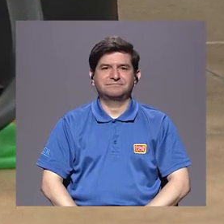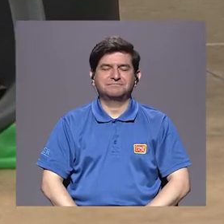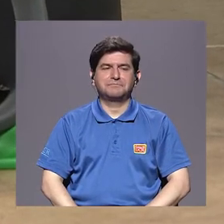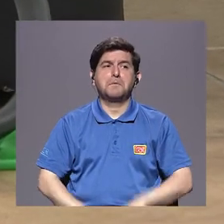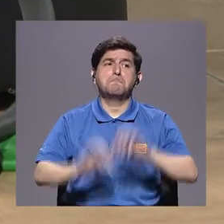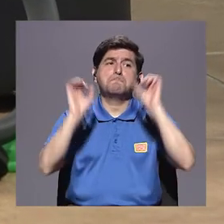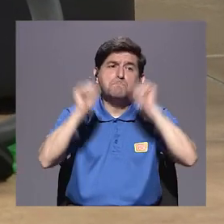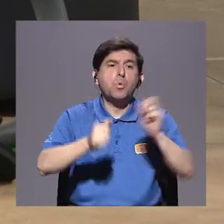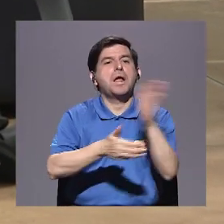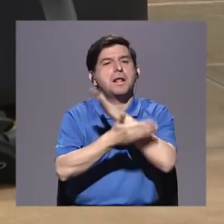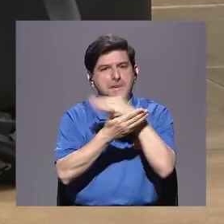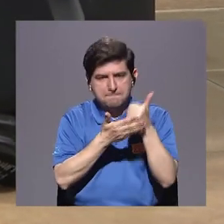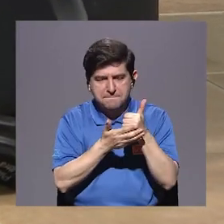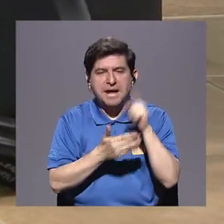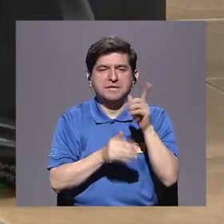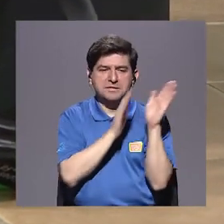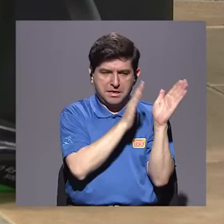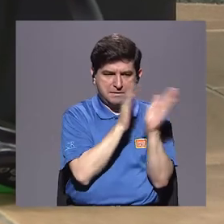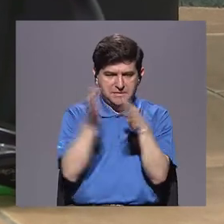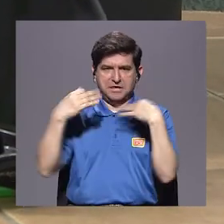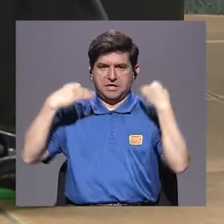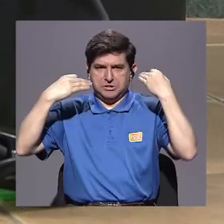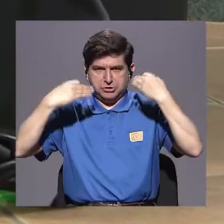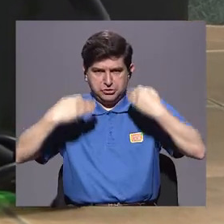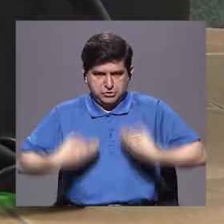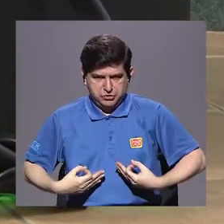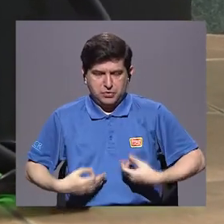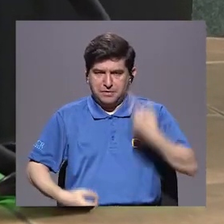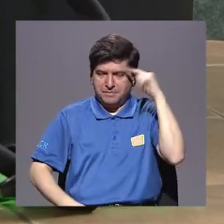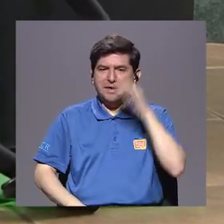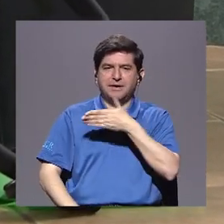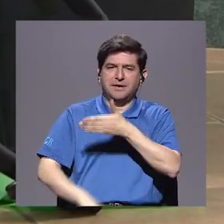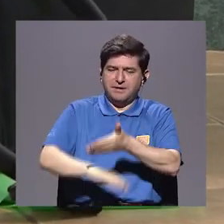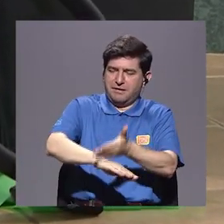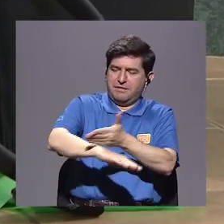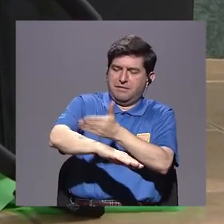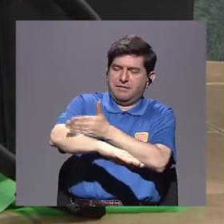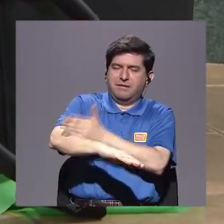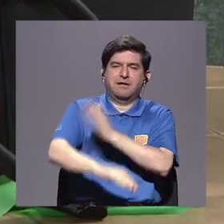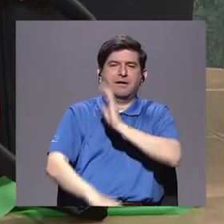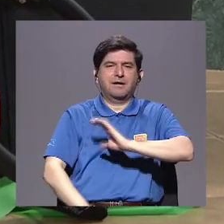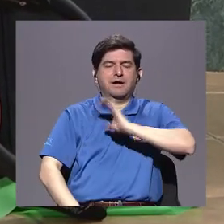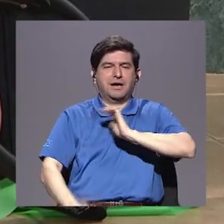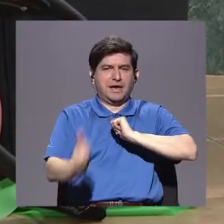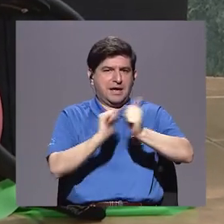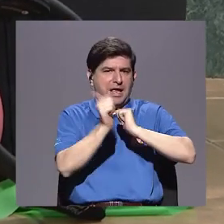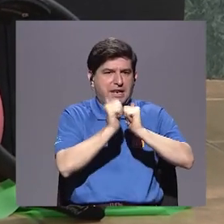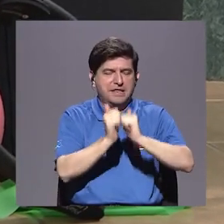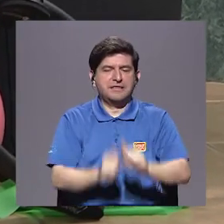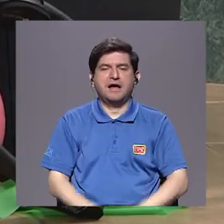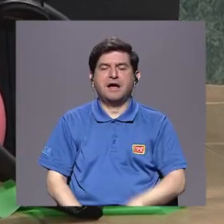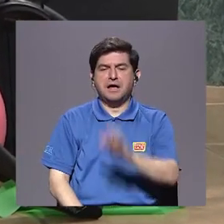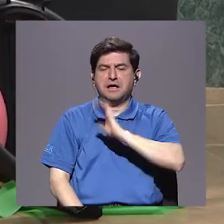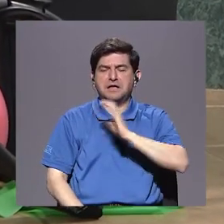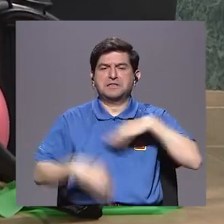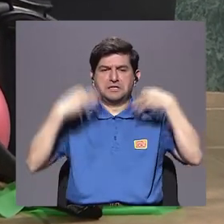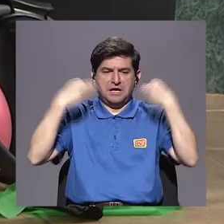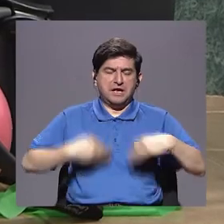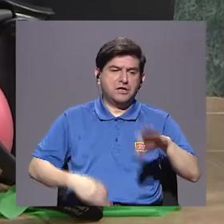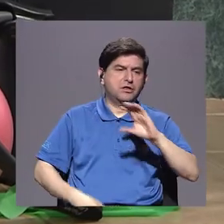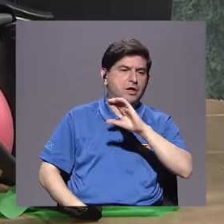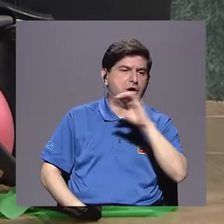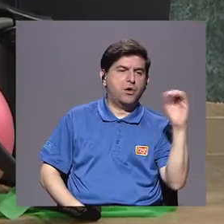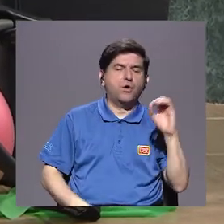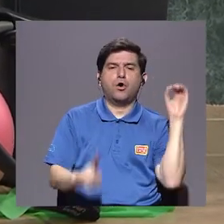Bien, puede ser parte de una preparación física para mejorar mi calidad deportiva, mi calidad física o